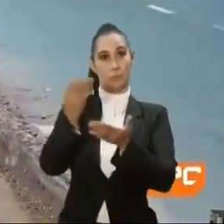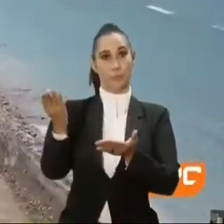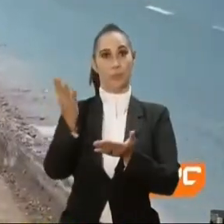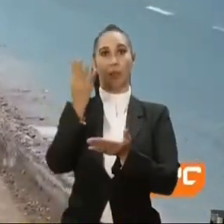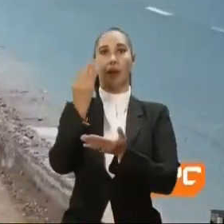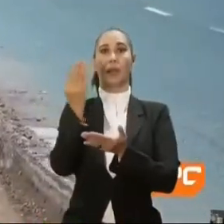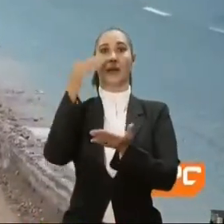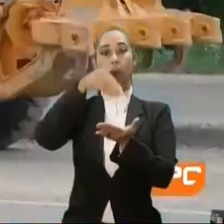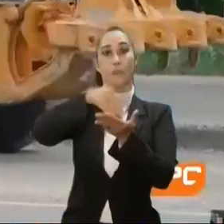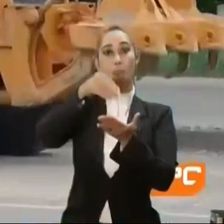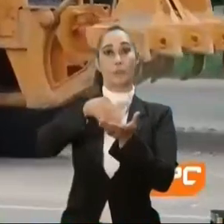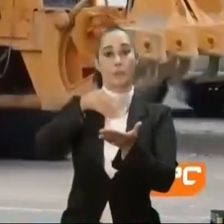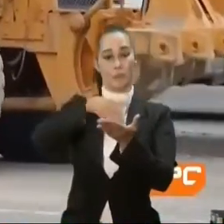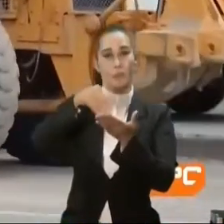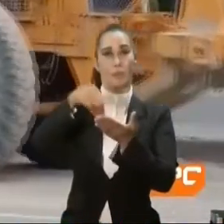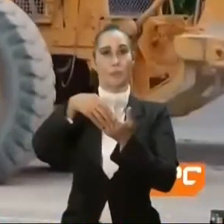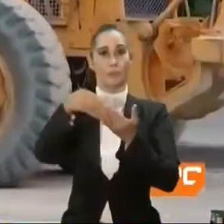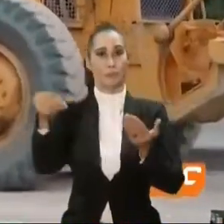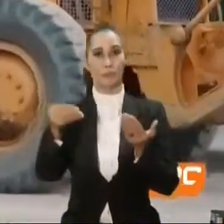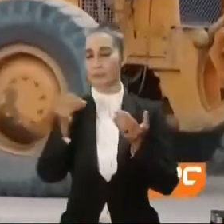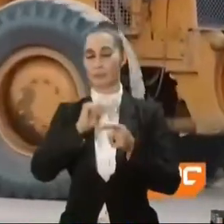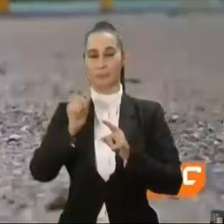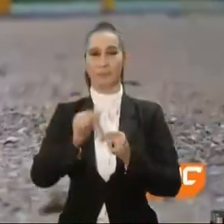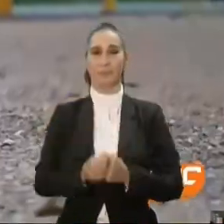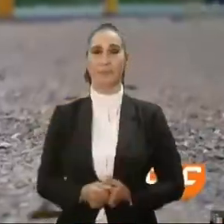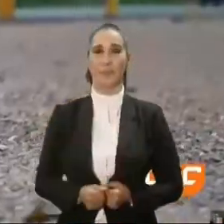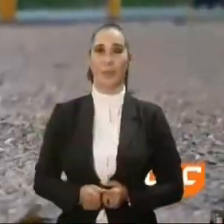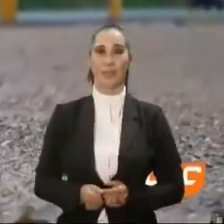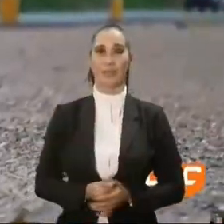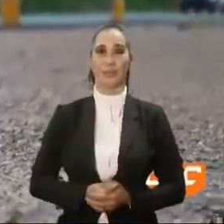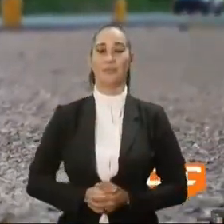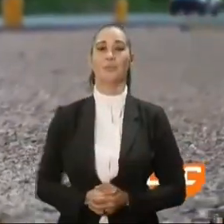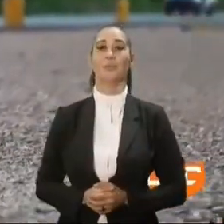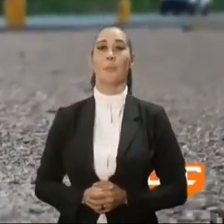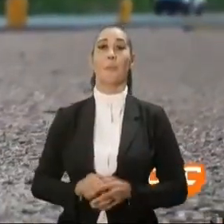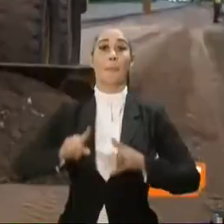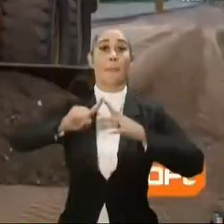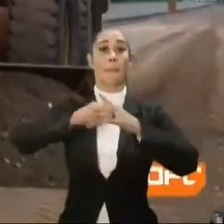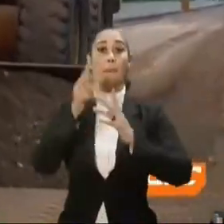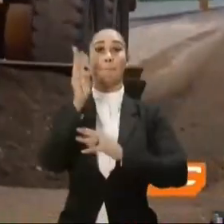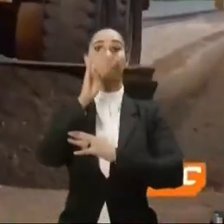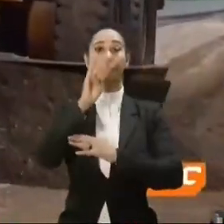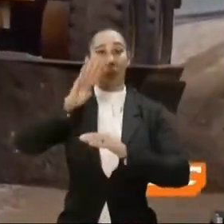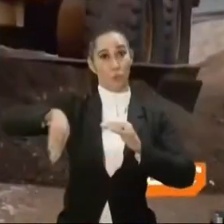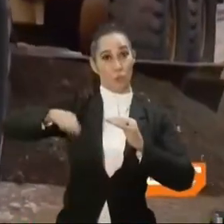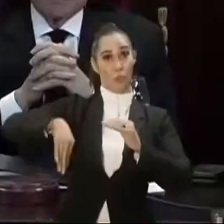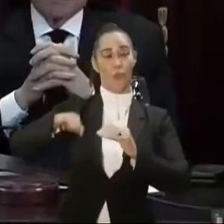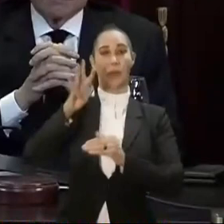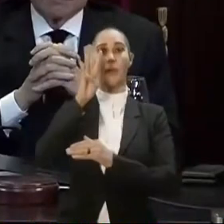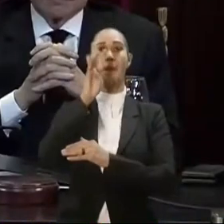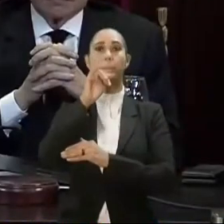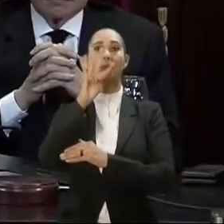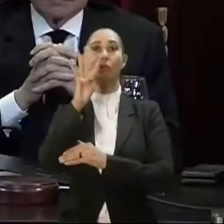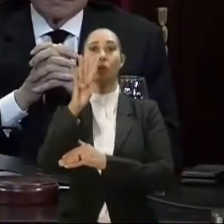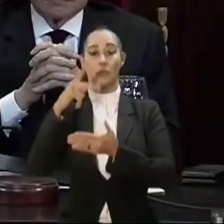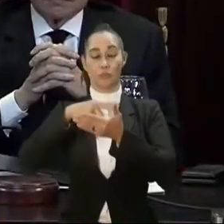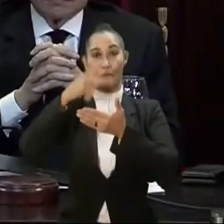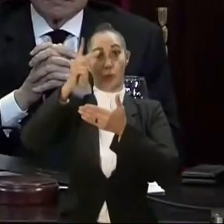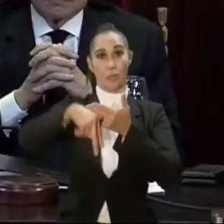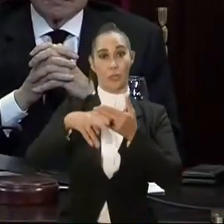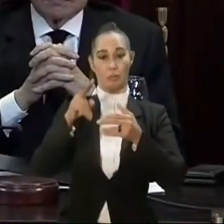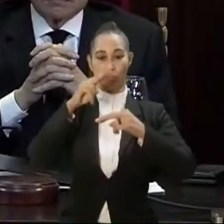a 14.000 millones de pesos además están en marcha 24 proyectos de construcción que suman